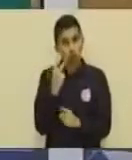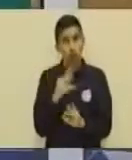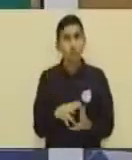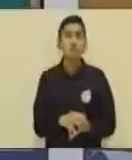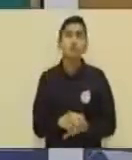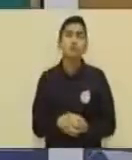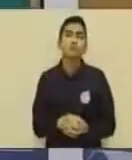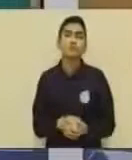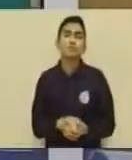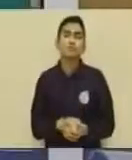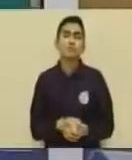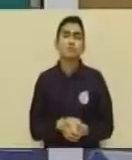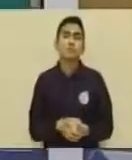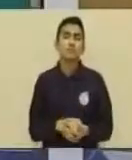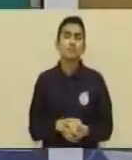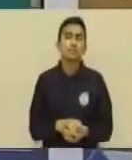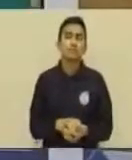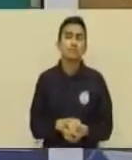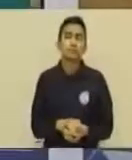tenemos nosotros